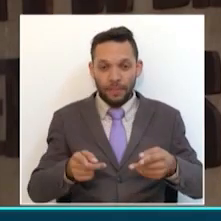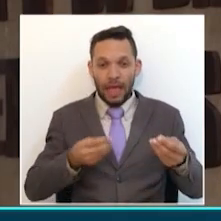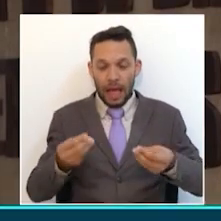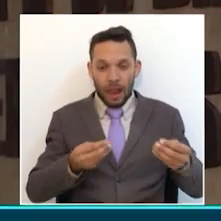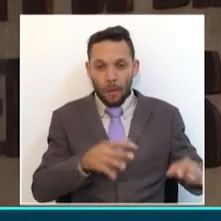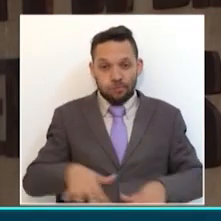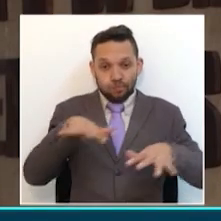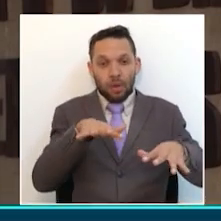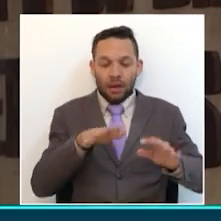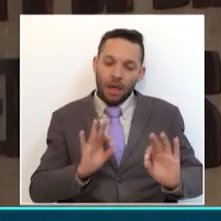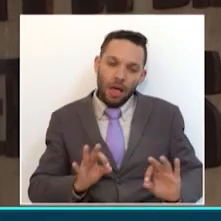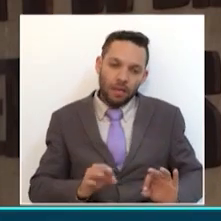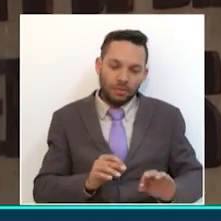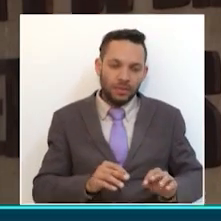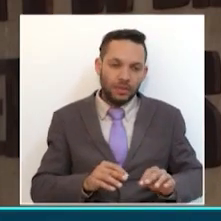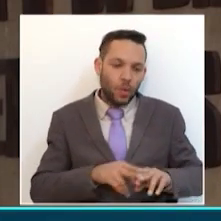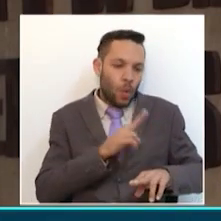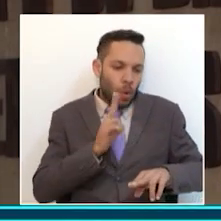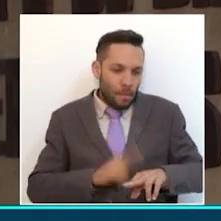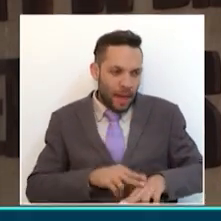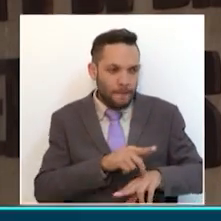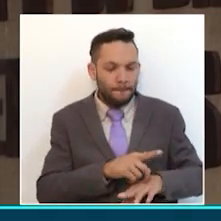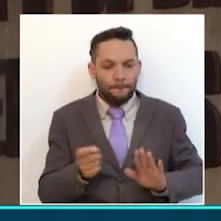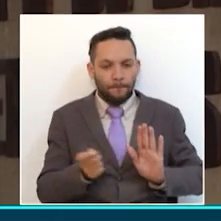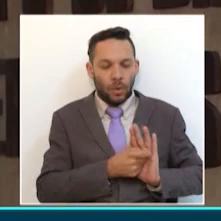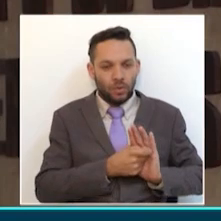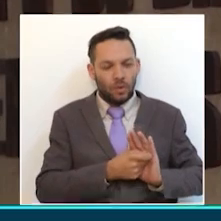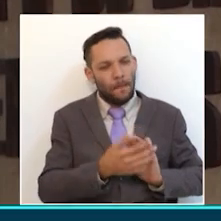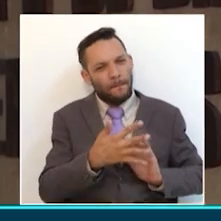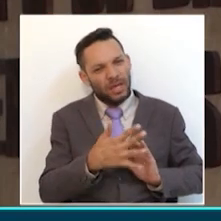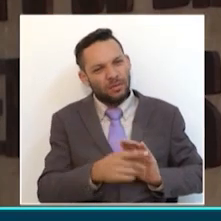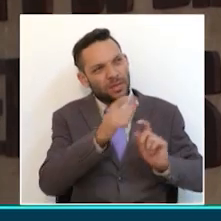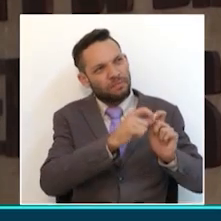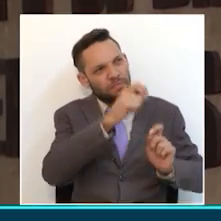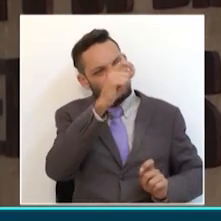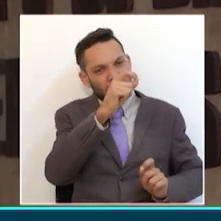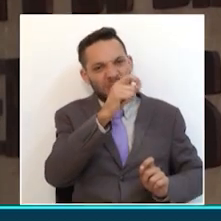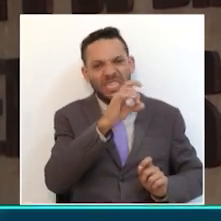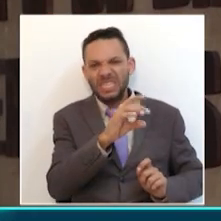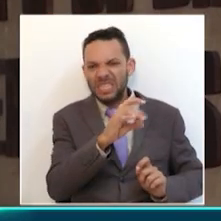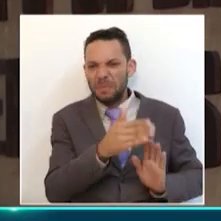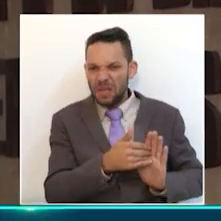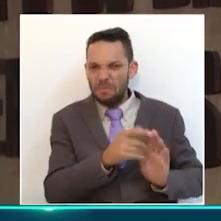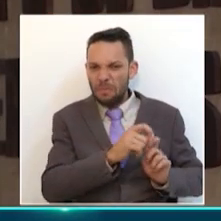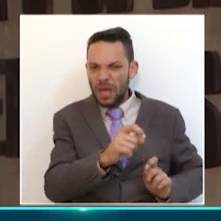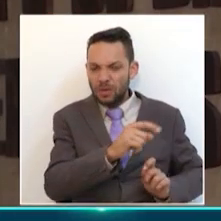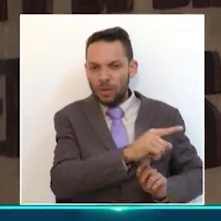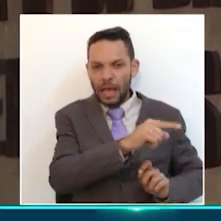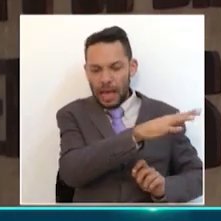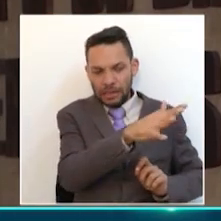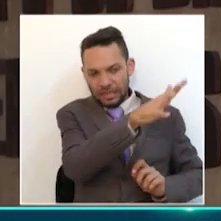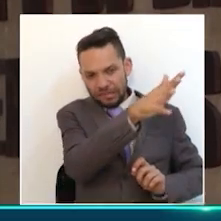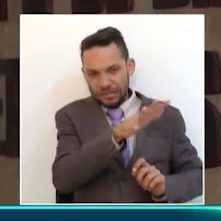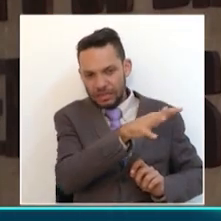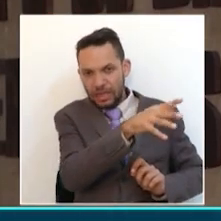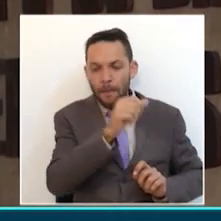restricción sobre el cauce del río, pero hay una masa de aproximadamente unos 15.000 metros cúbicos que ya está fallada y está